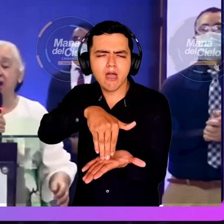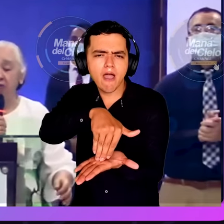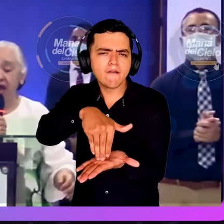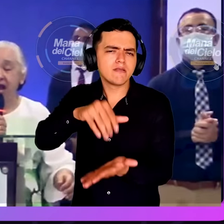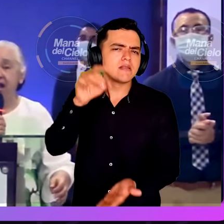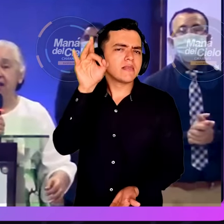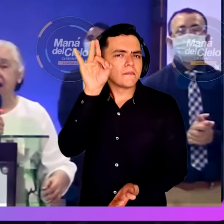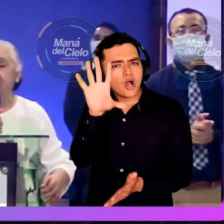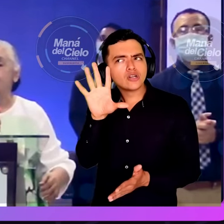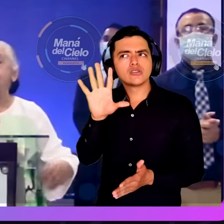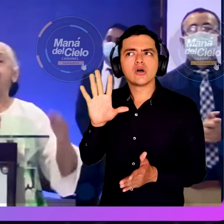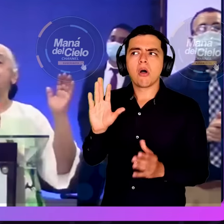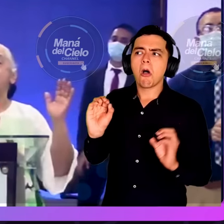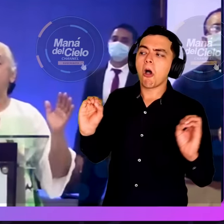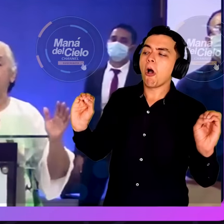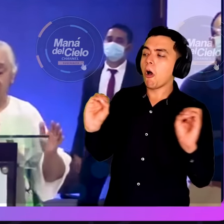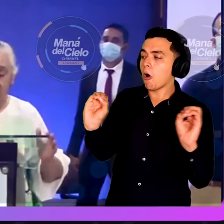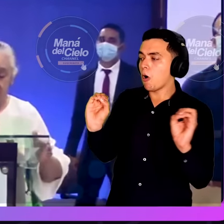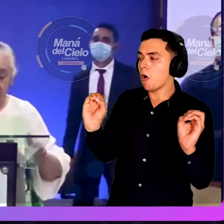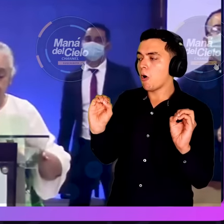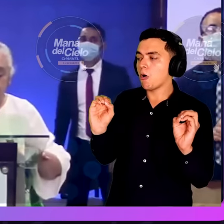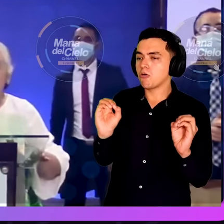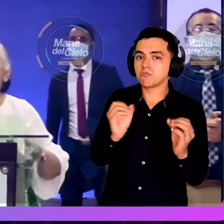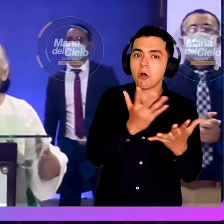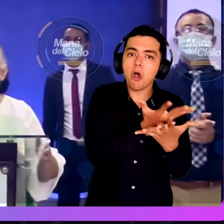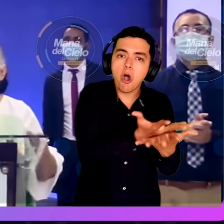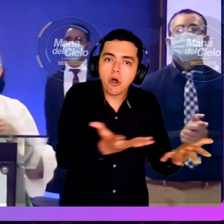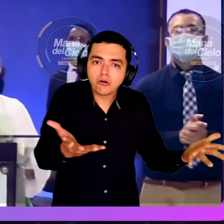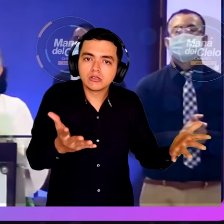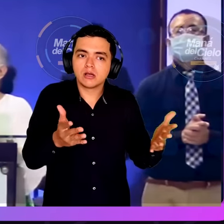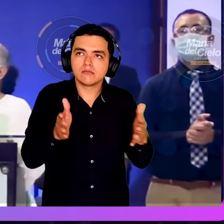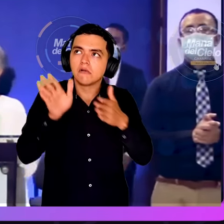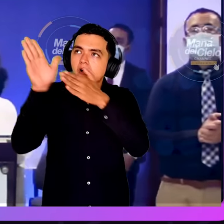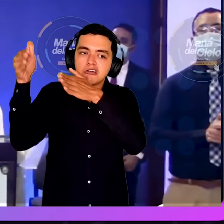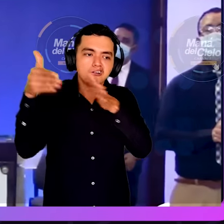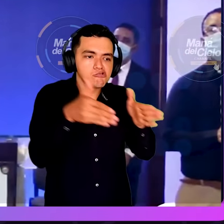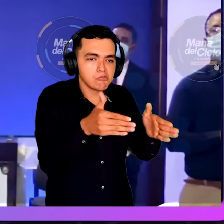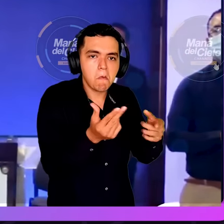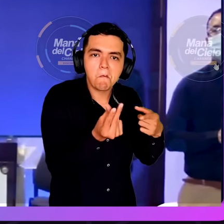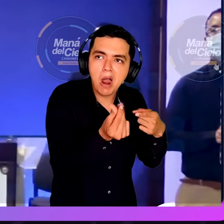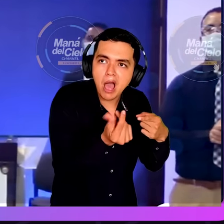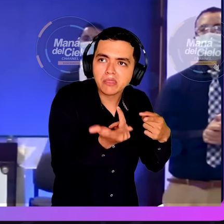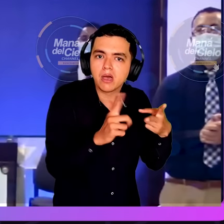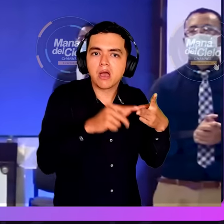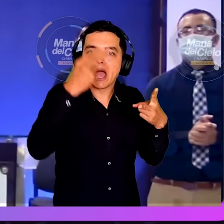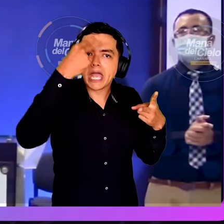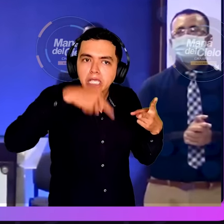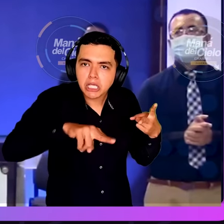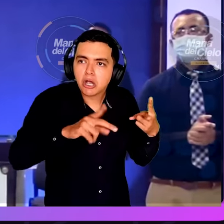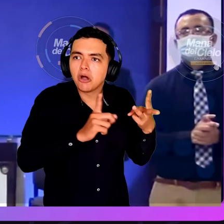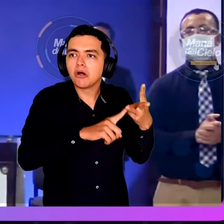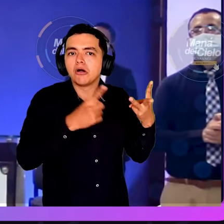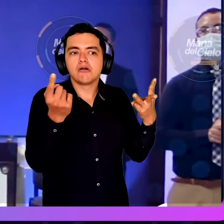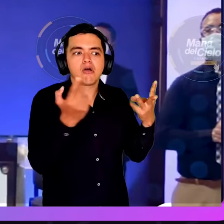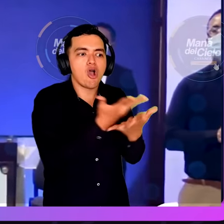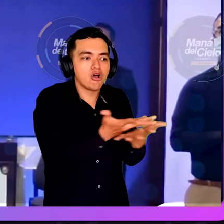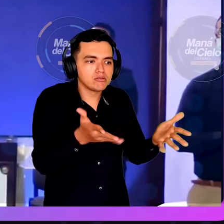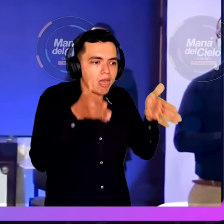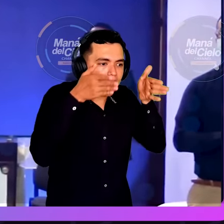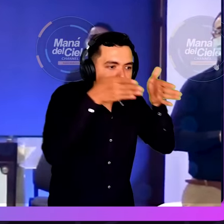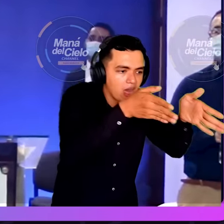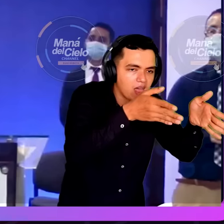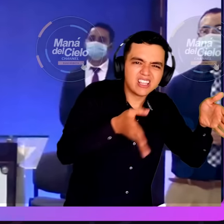Cuento de la novia, lo amo. Pero lo amaba cuando la confortaba, dice, con manzanas. Confortadme